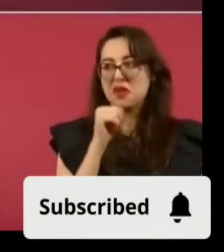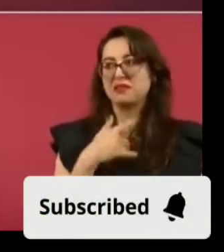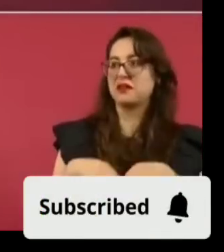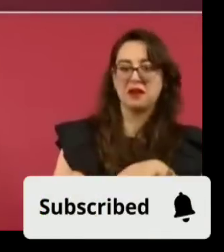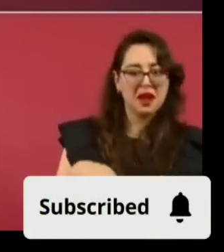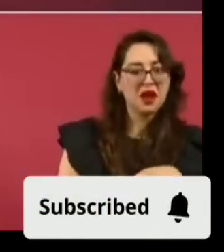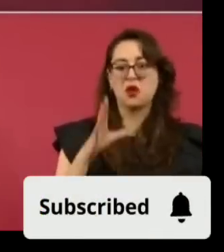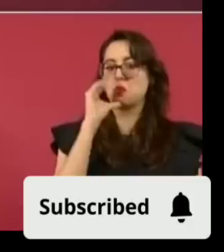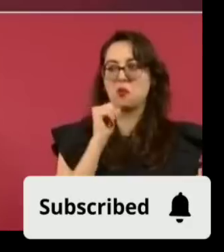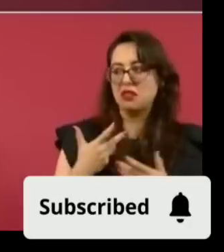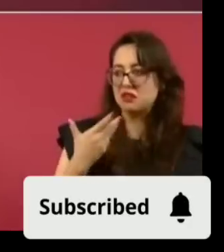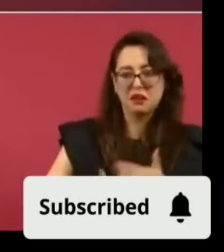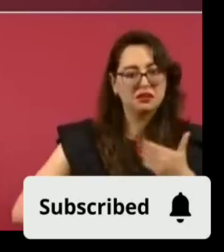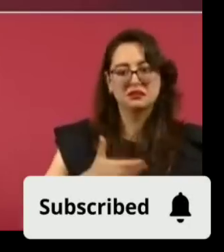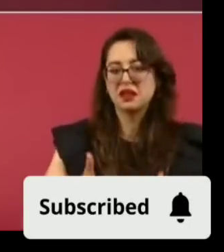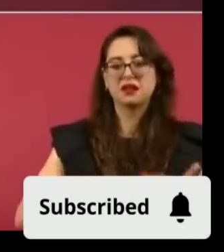estar